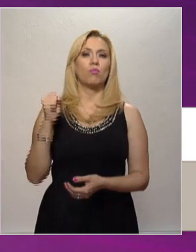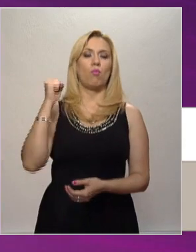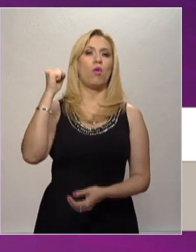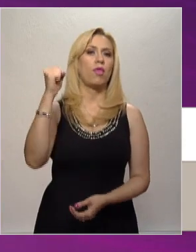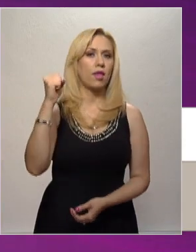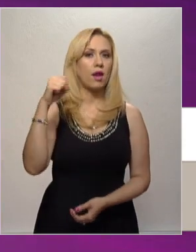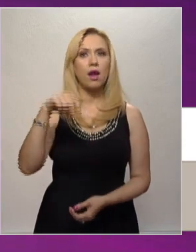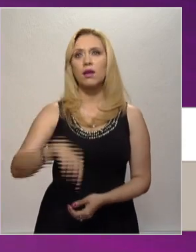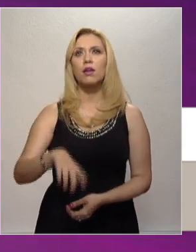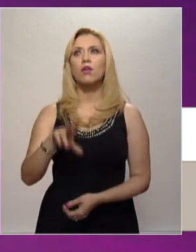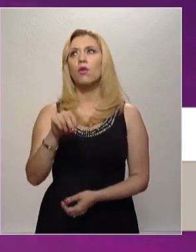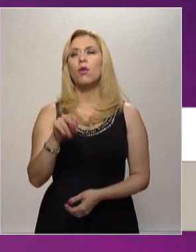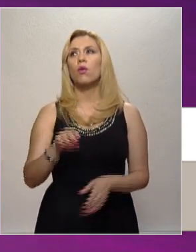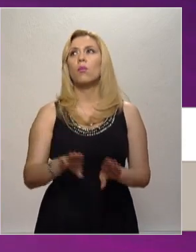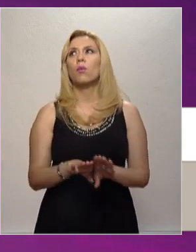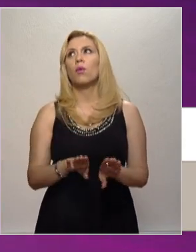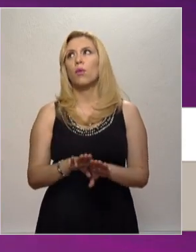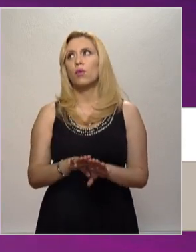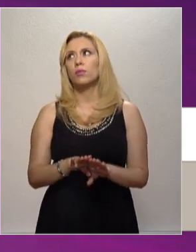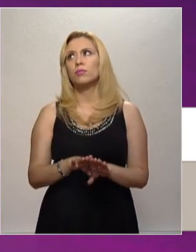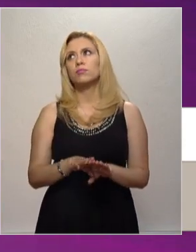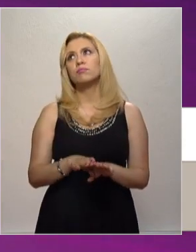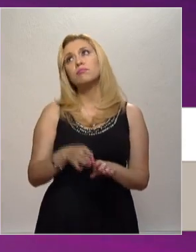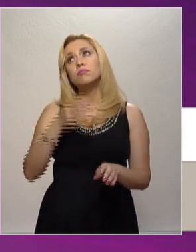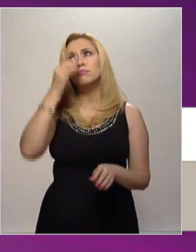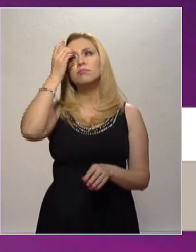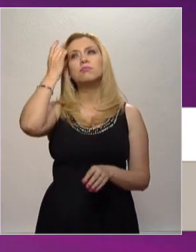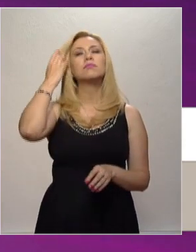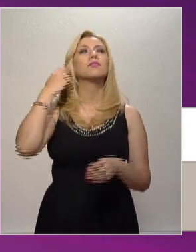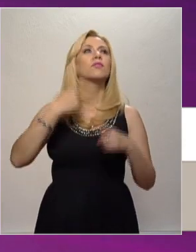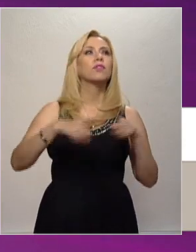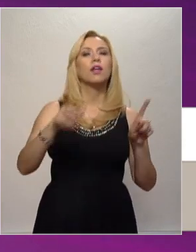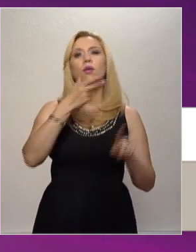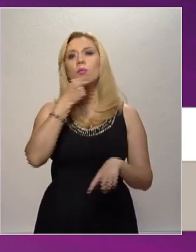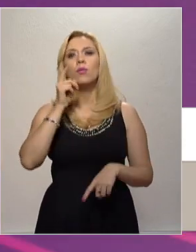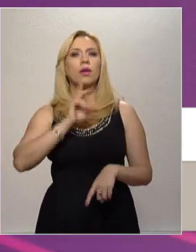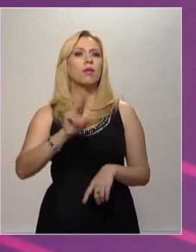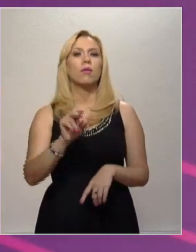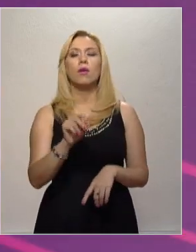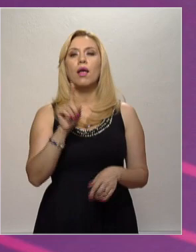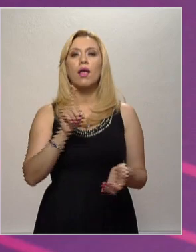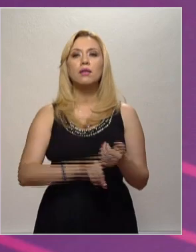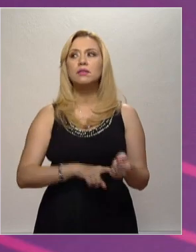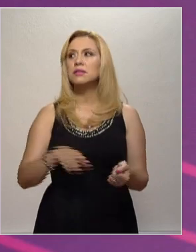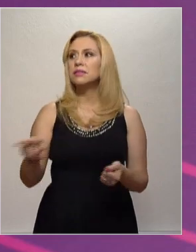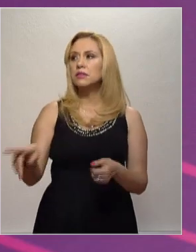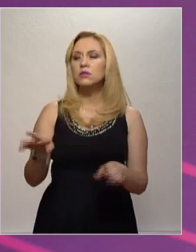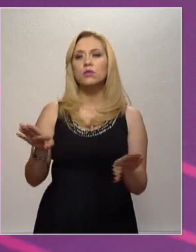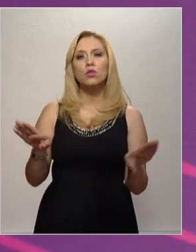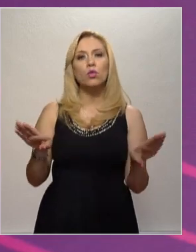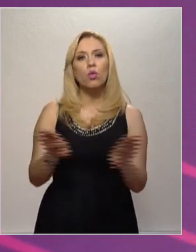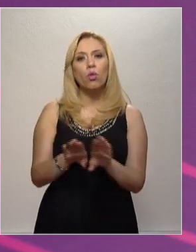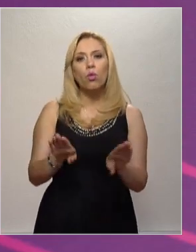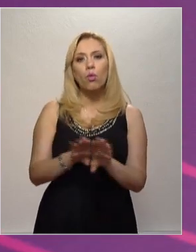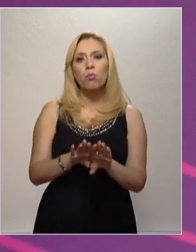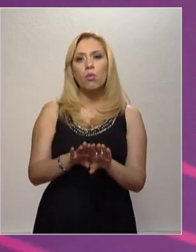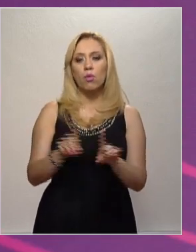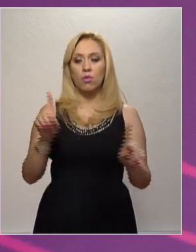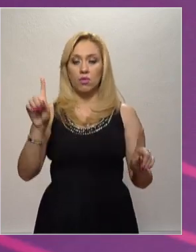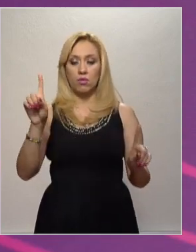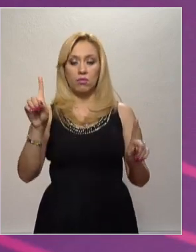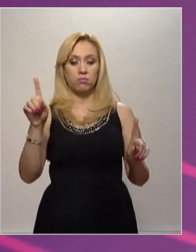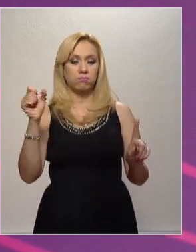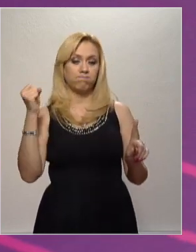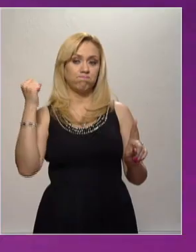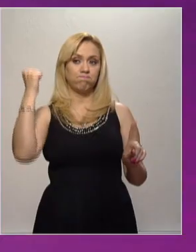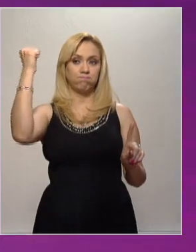O sea, aquí no se trata de que existan diferencias entre hombres y mujeres, sino la forma en la que estas se significan. Entonces, nosotros justo eso, o